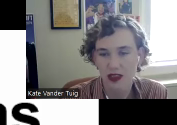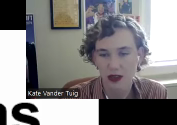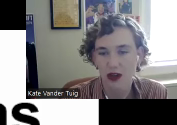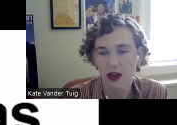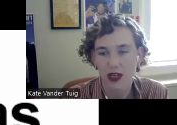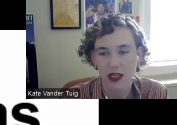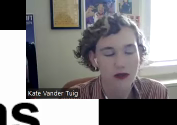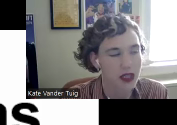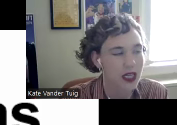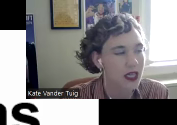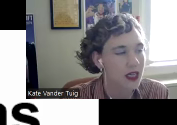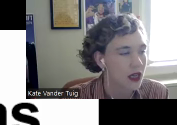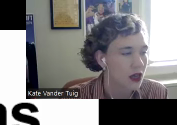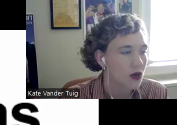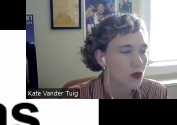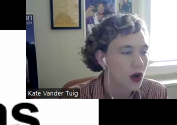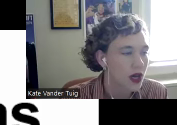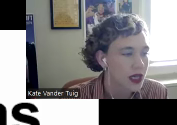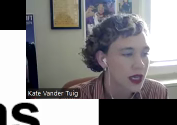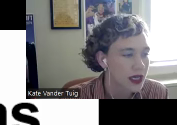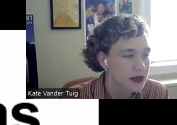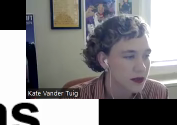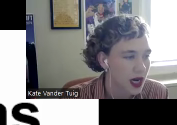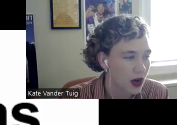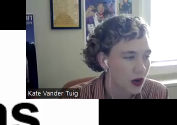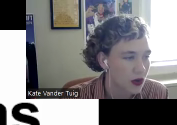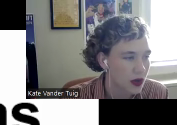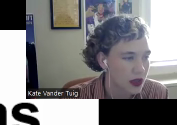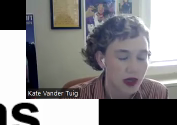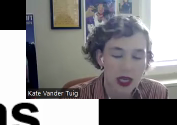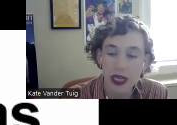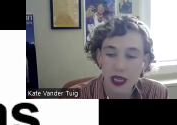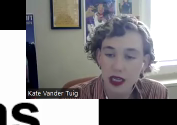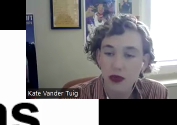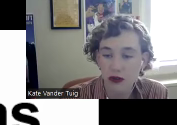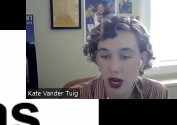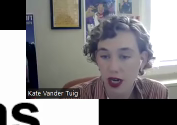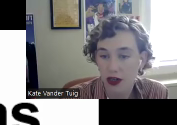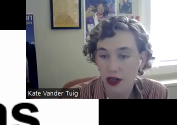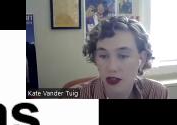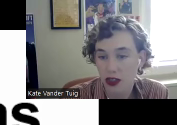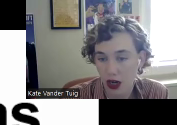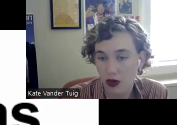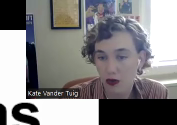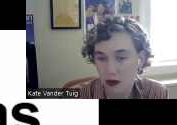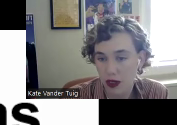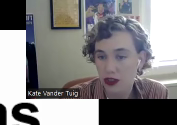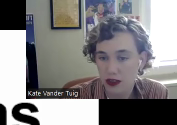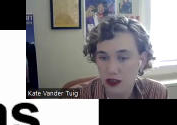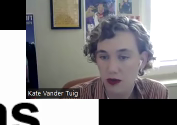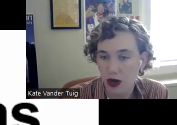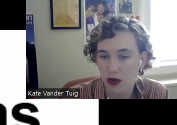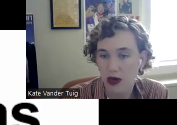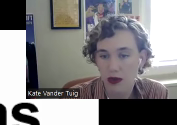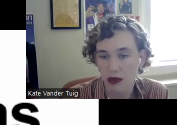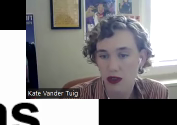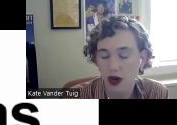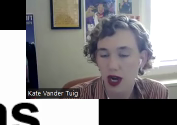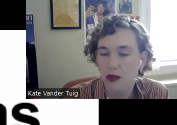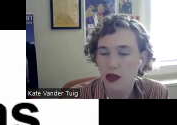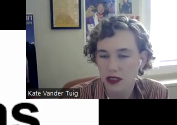son preguntas médicas que creo que le voy a dar todas juntas, pero están relacionadas. Una